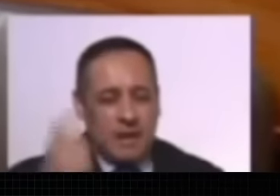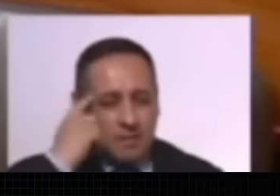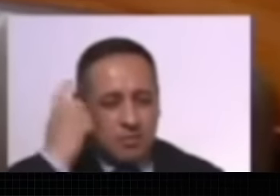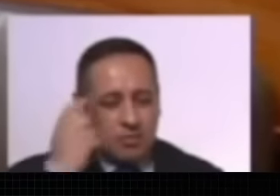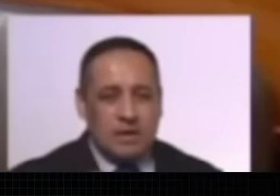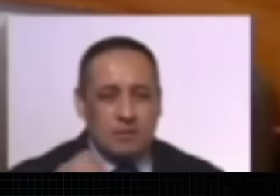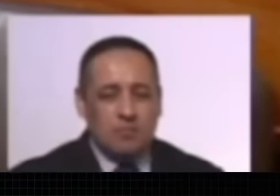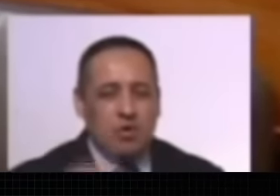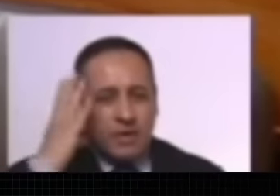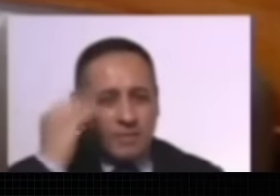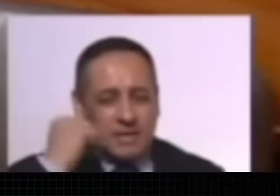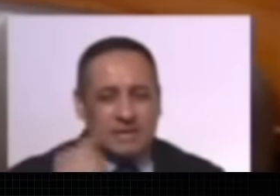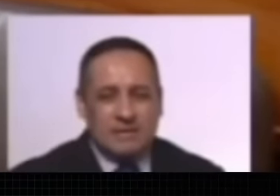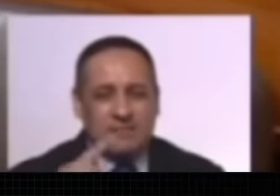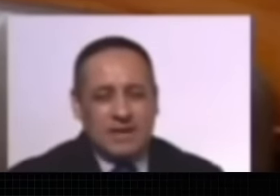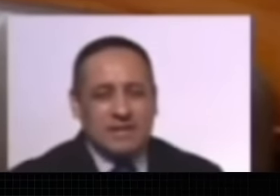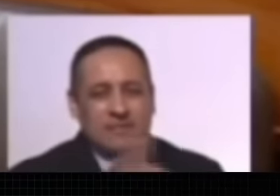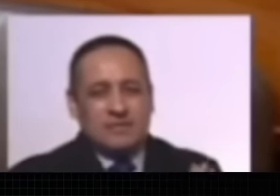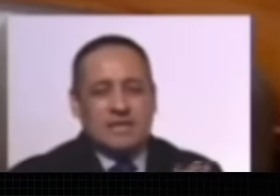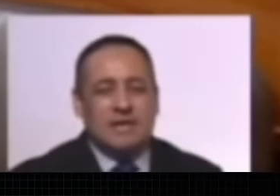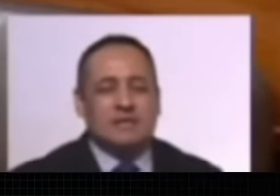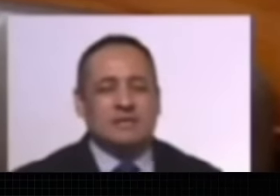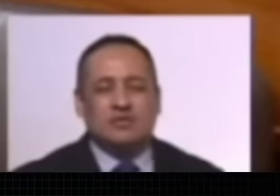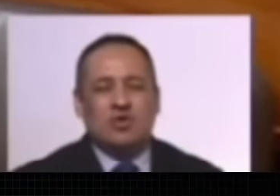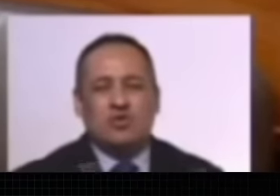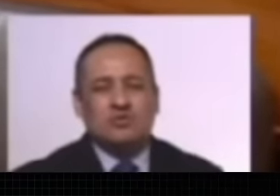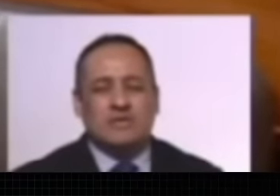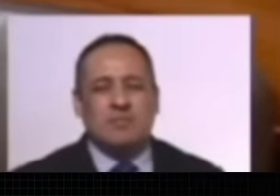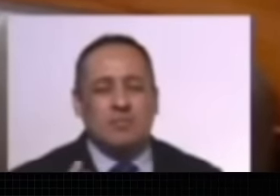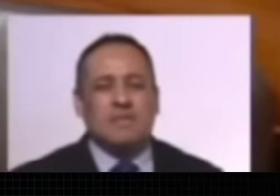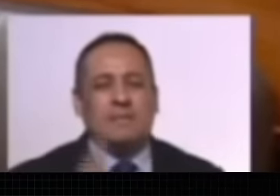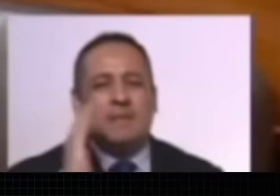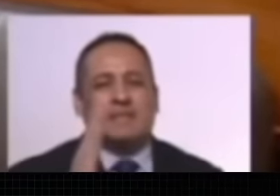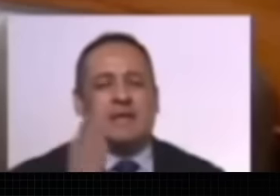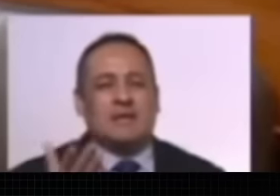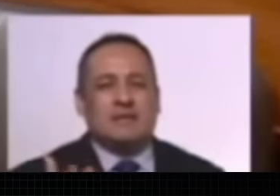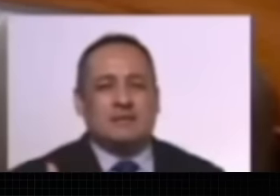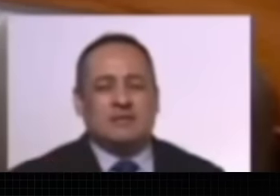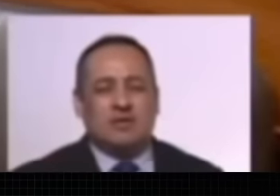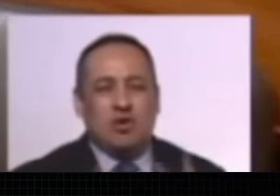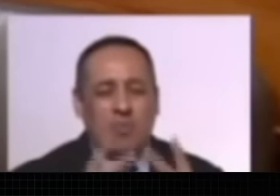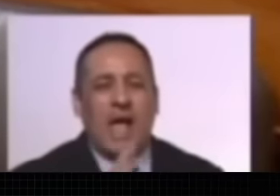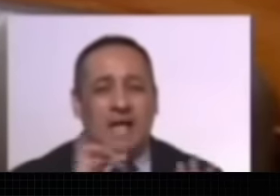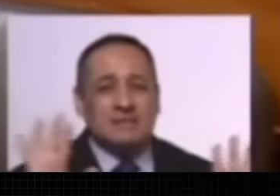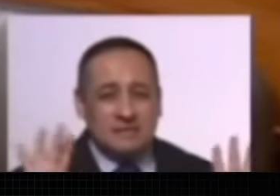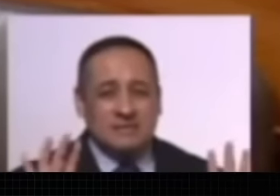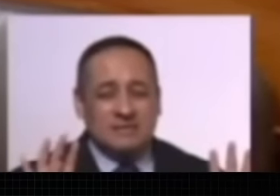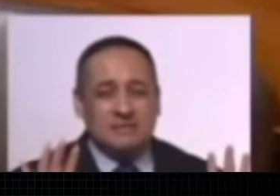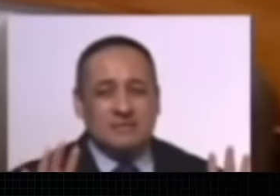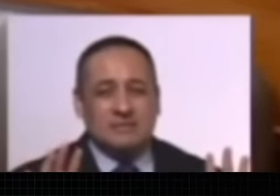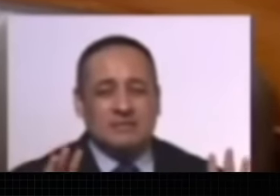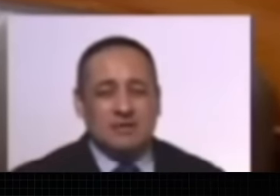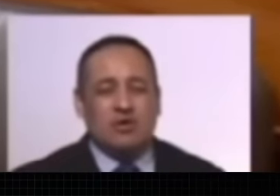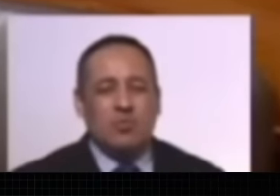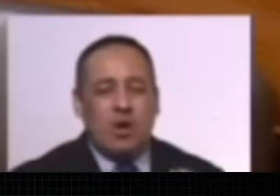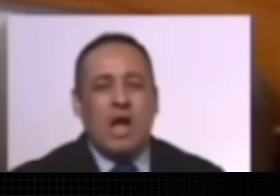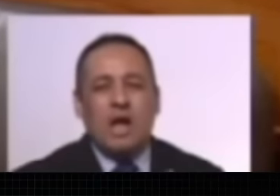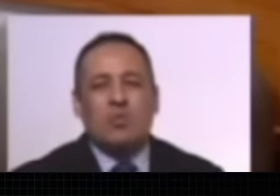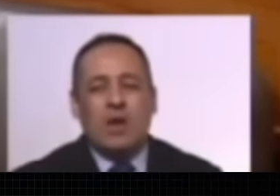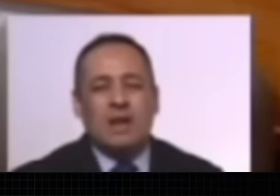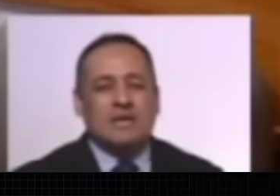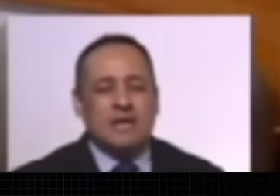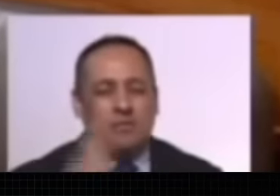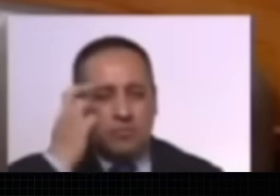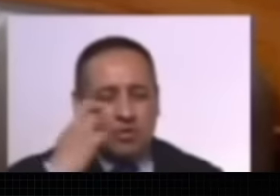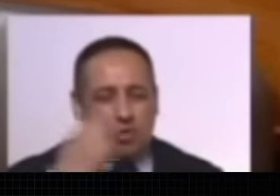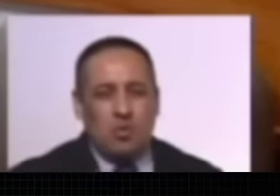para experiencia de los fiscales, no se puede someter así nomás a cualquier político